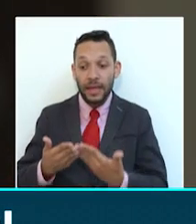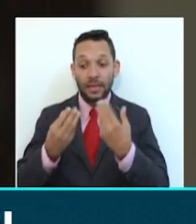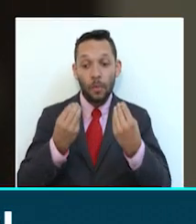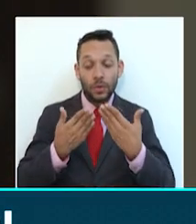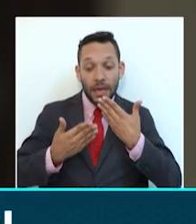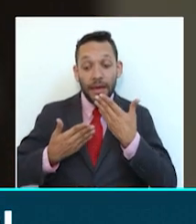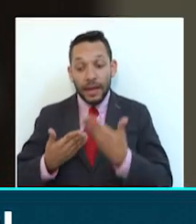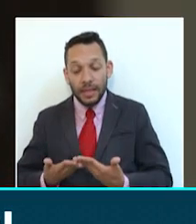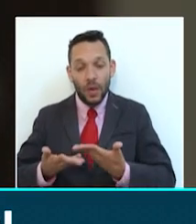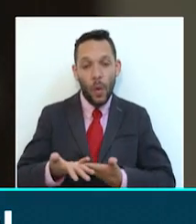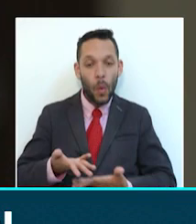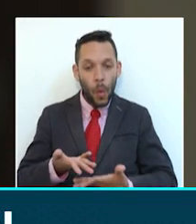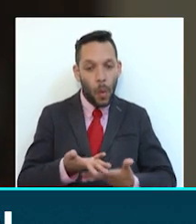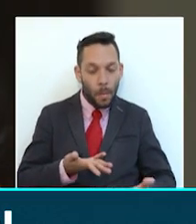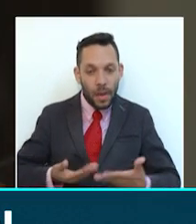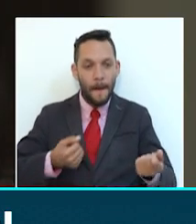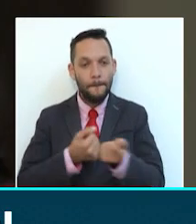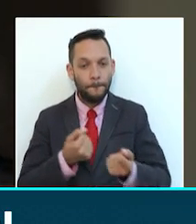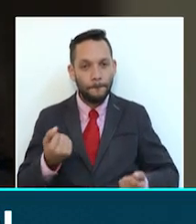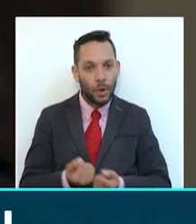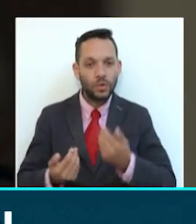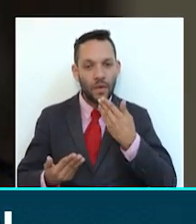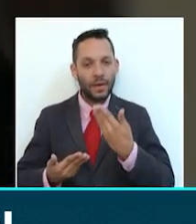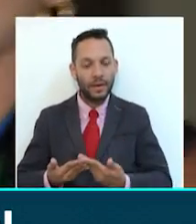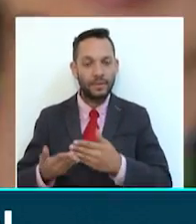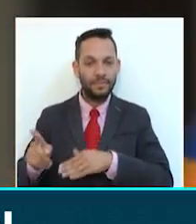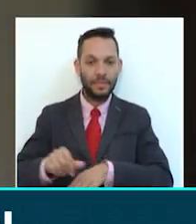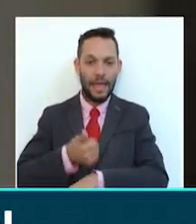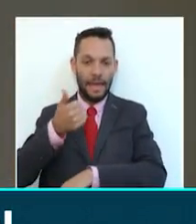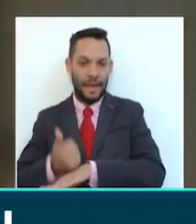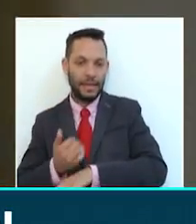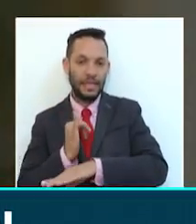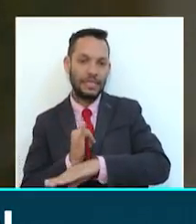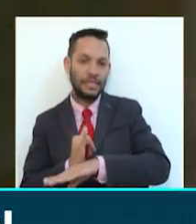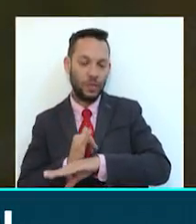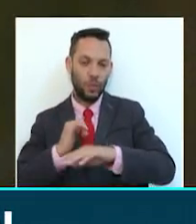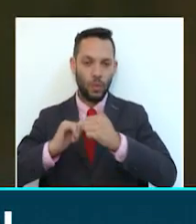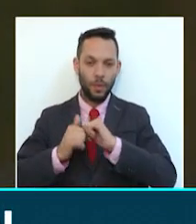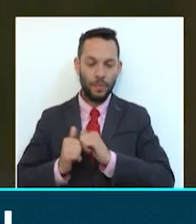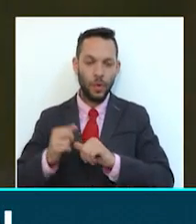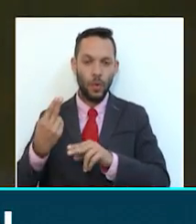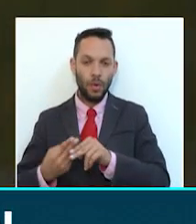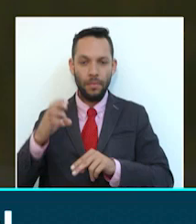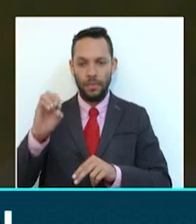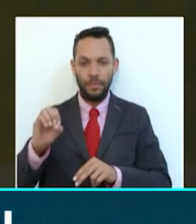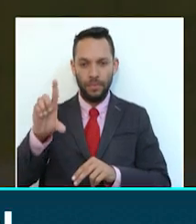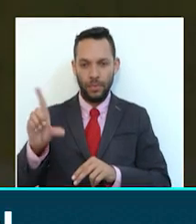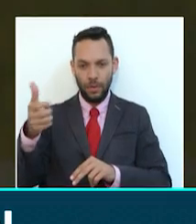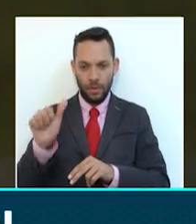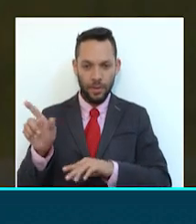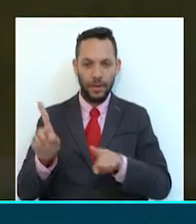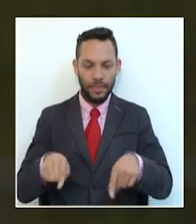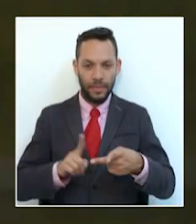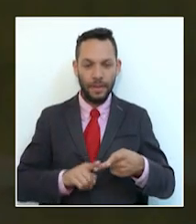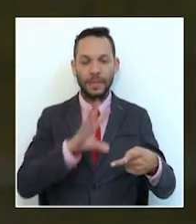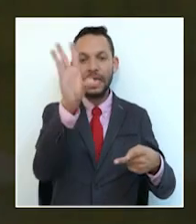ustedes por ese acompañamiento y ese apoyo incondicional. Muy amable, la gerente de Indeportes Quindío, Olga Lucía Fernández. Y bueno, también para el Quindío, una